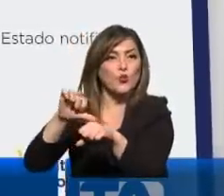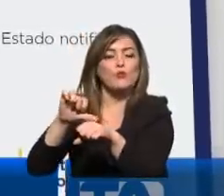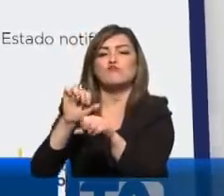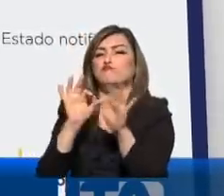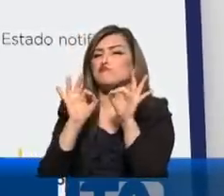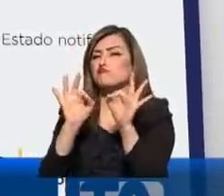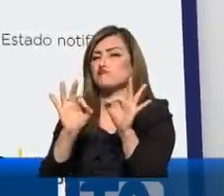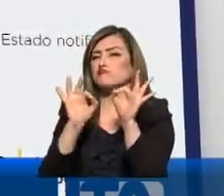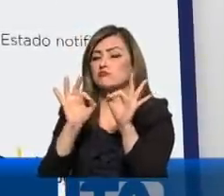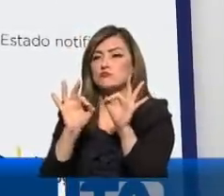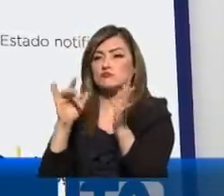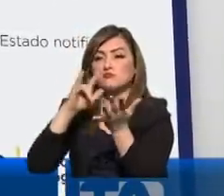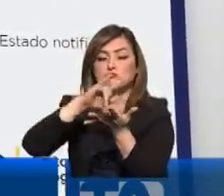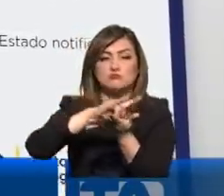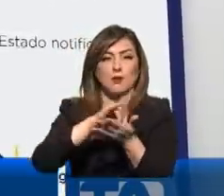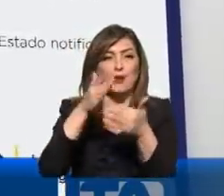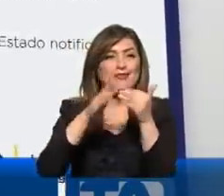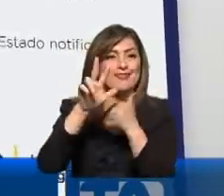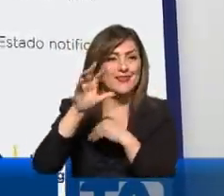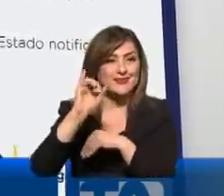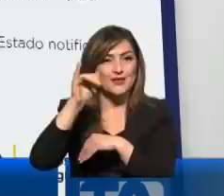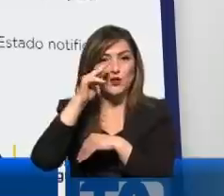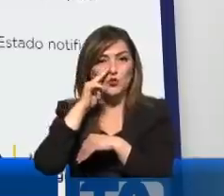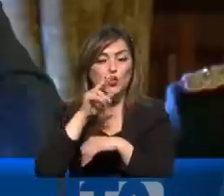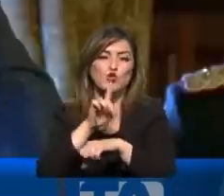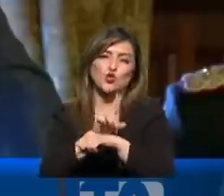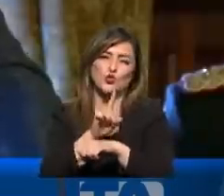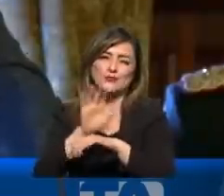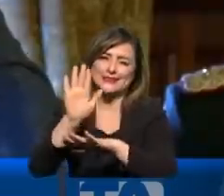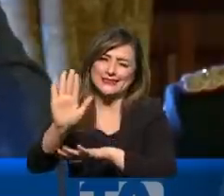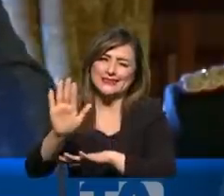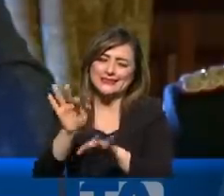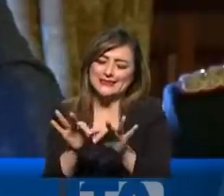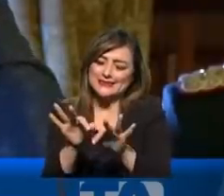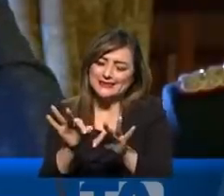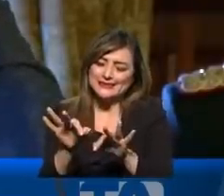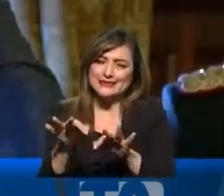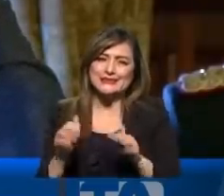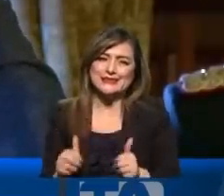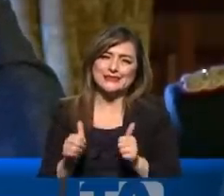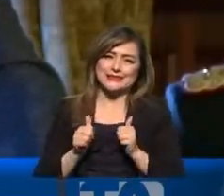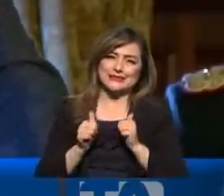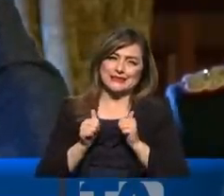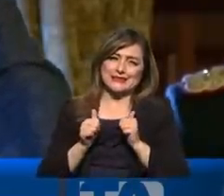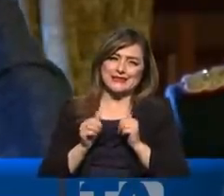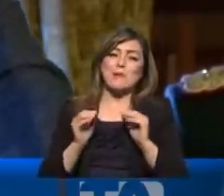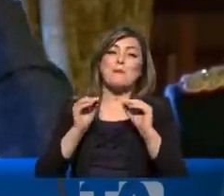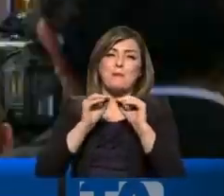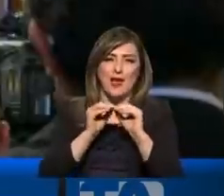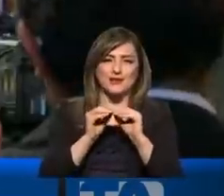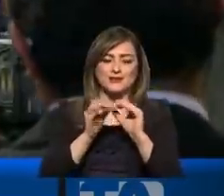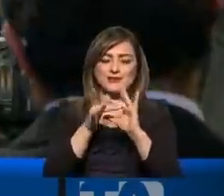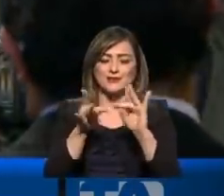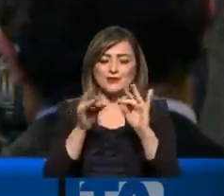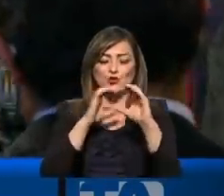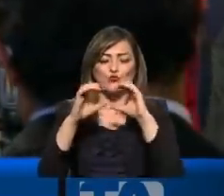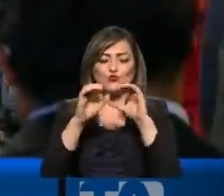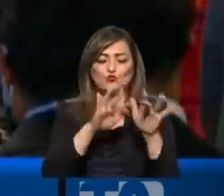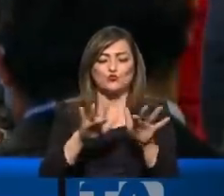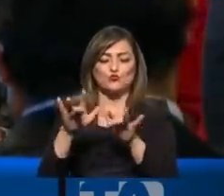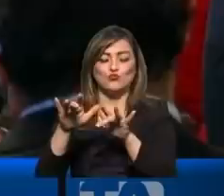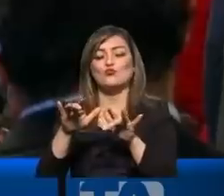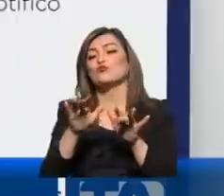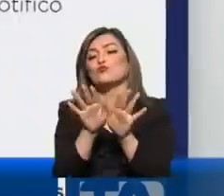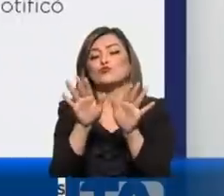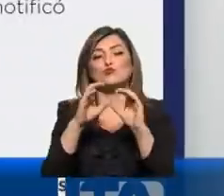que retornara el 30 de junio, sin embargo, el médico le recomendó aplazar su descanso. Así lo informó a través de un comunicado de la Secretaría General